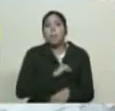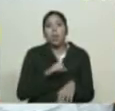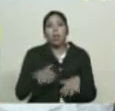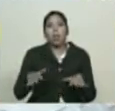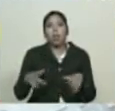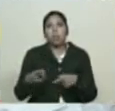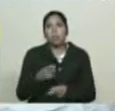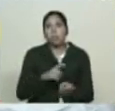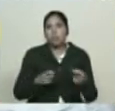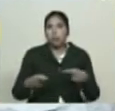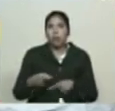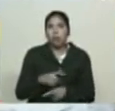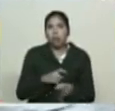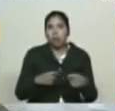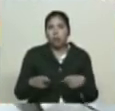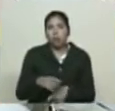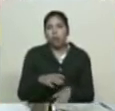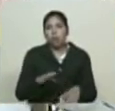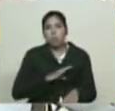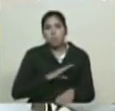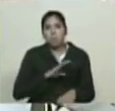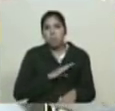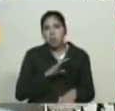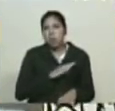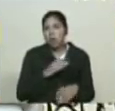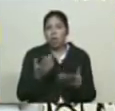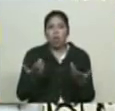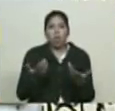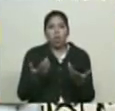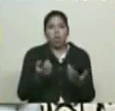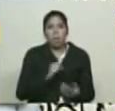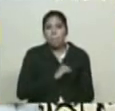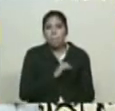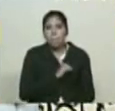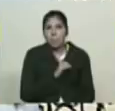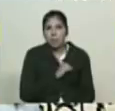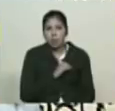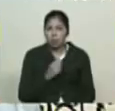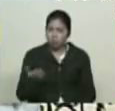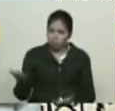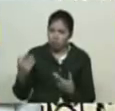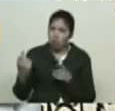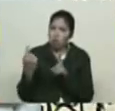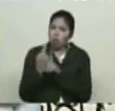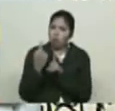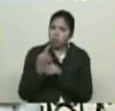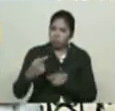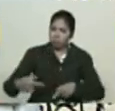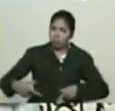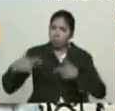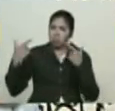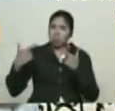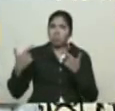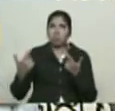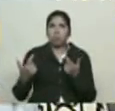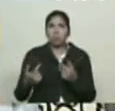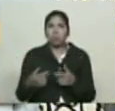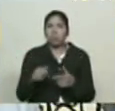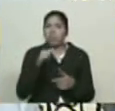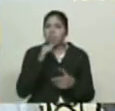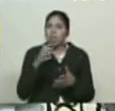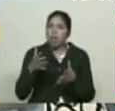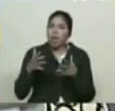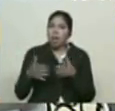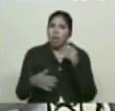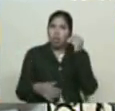porque pierde de todas, todas cualquier elección. Vamos a medirnos, vamos a medirnos. Yo